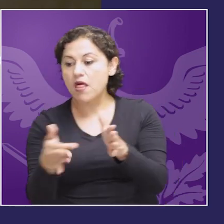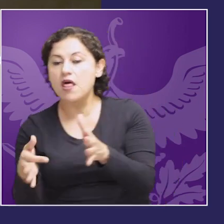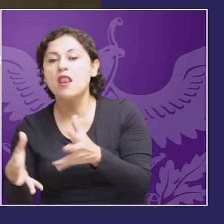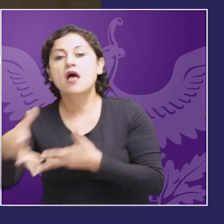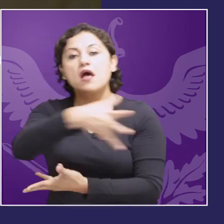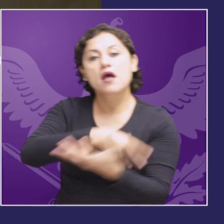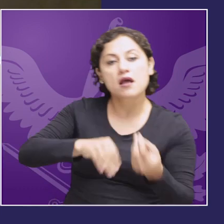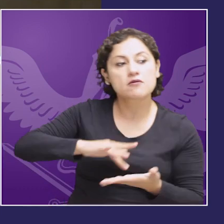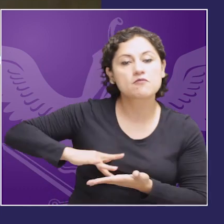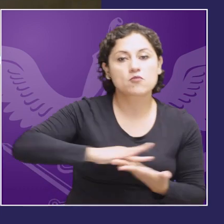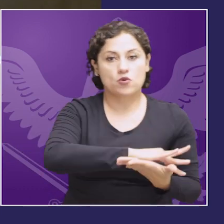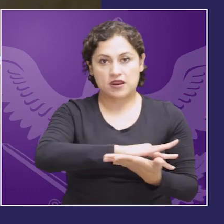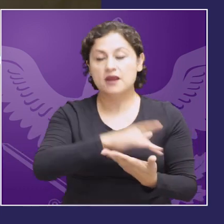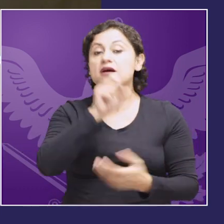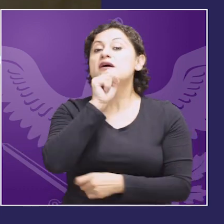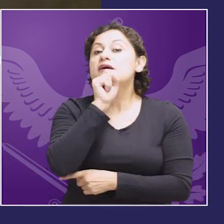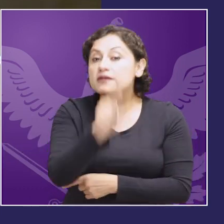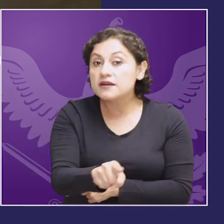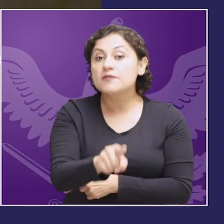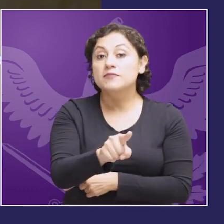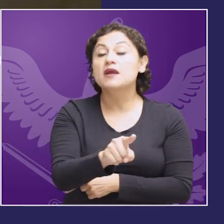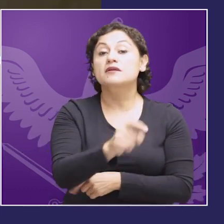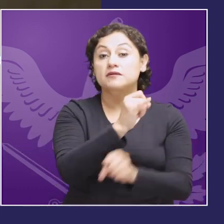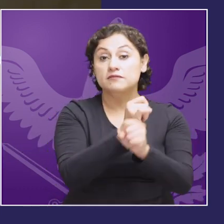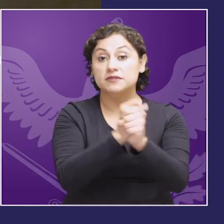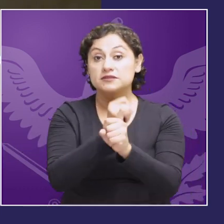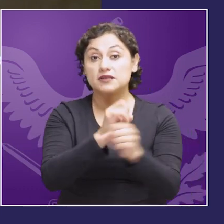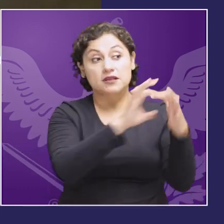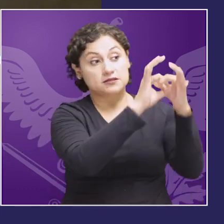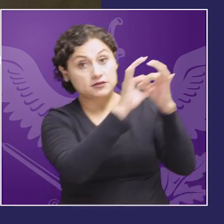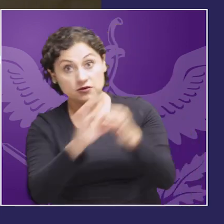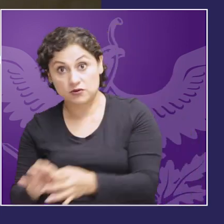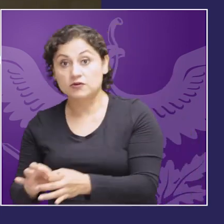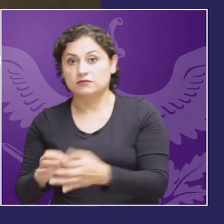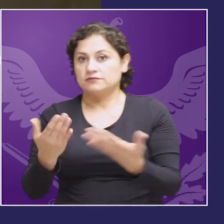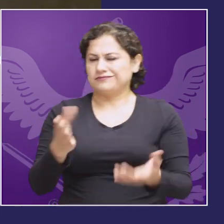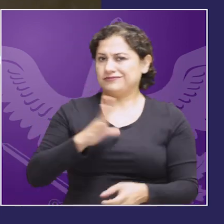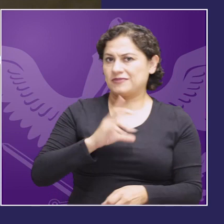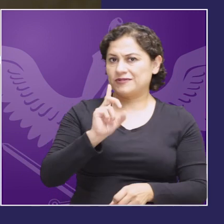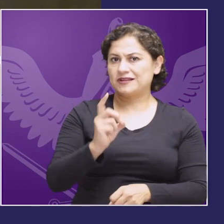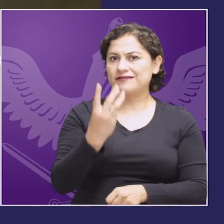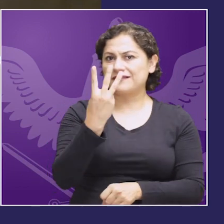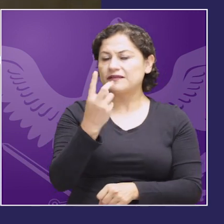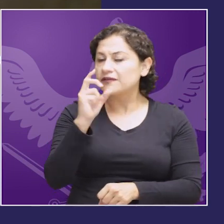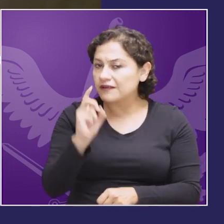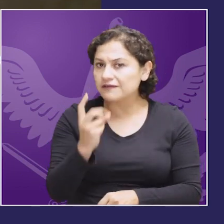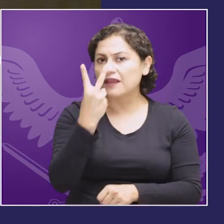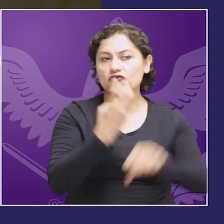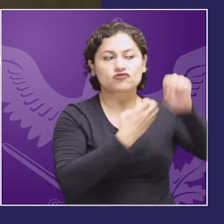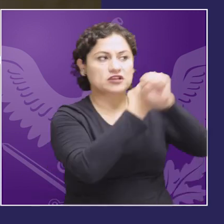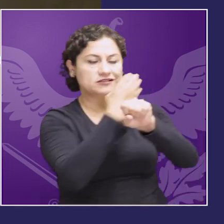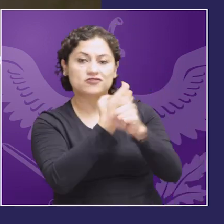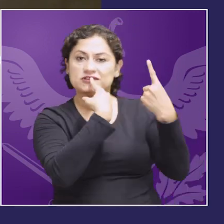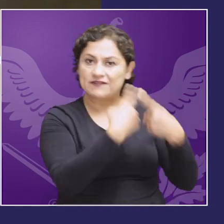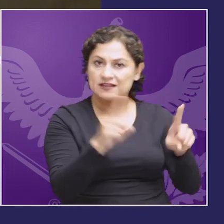supuestos en los que se da la muerte por razones de género, establecer lineamientos para la reparación integral, esto